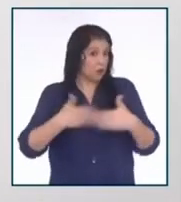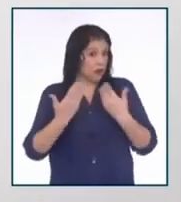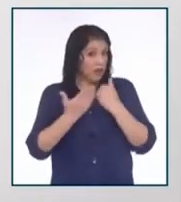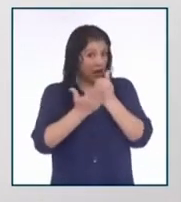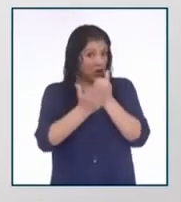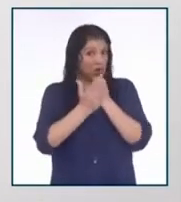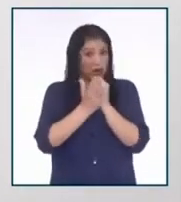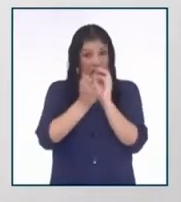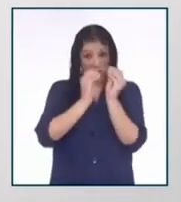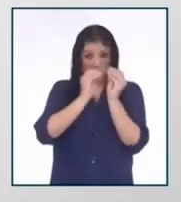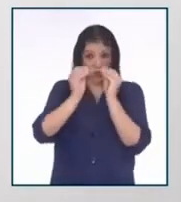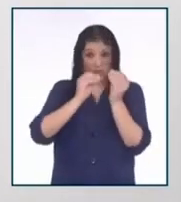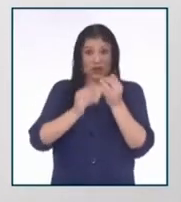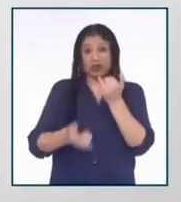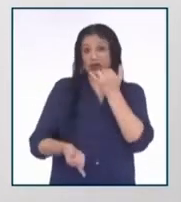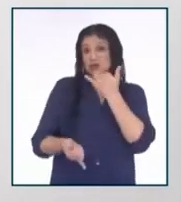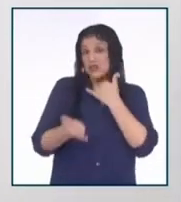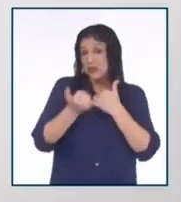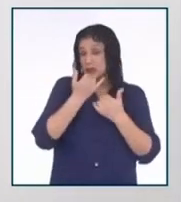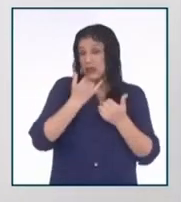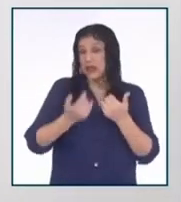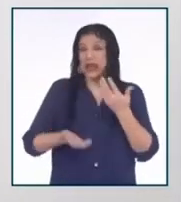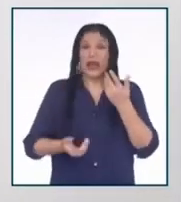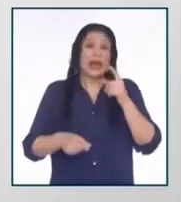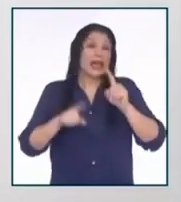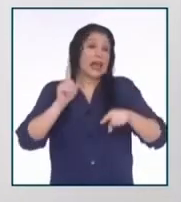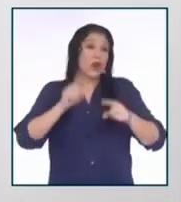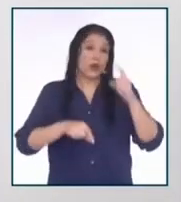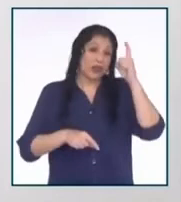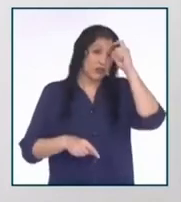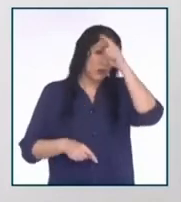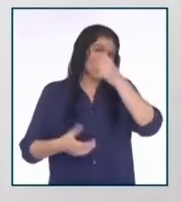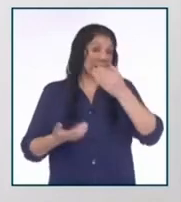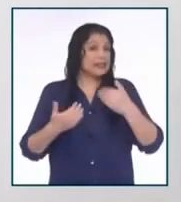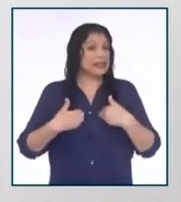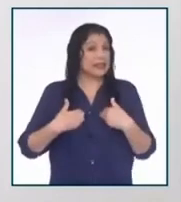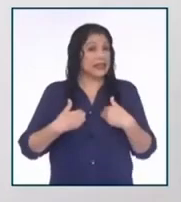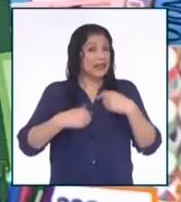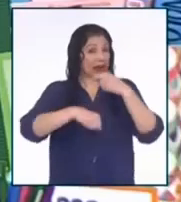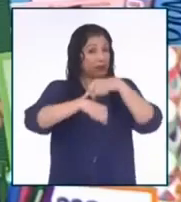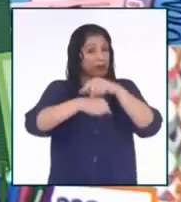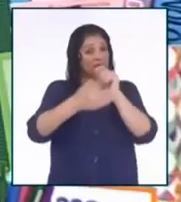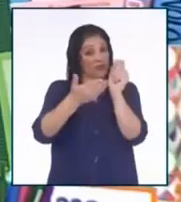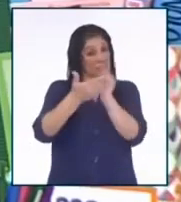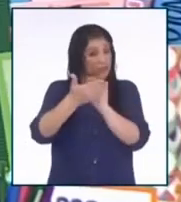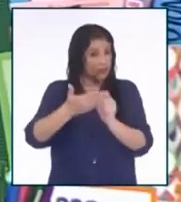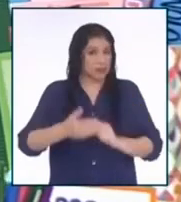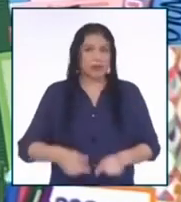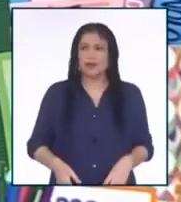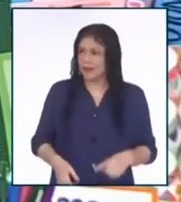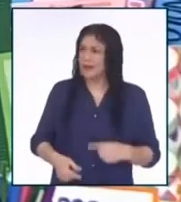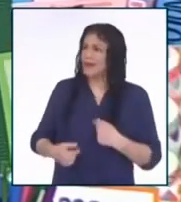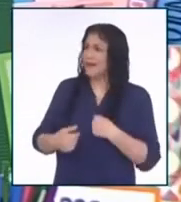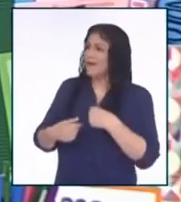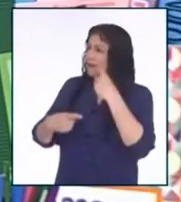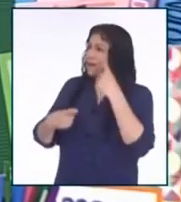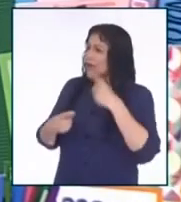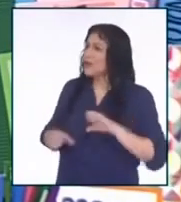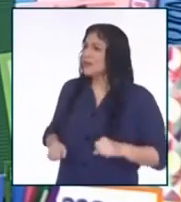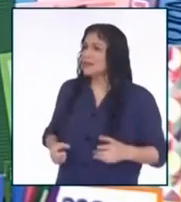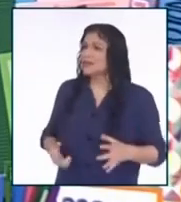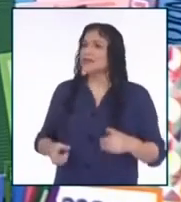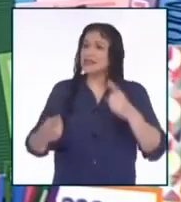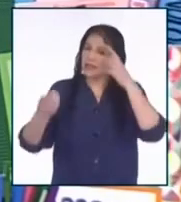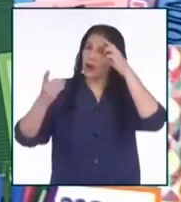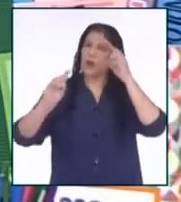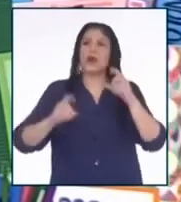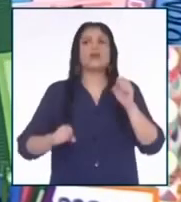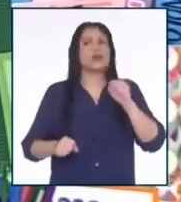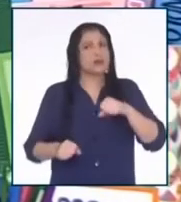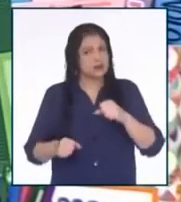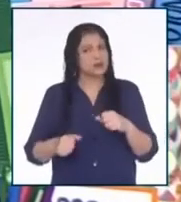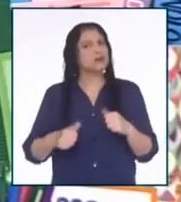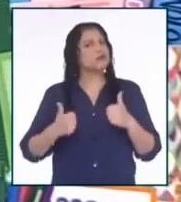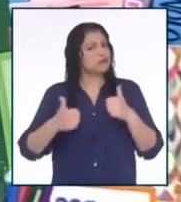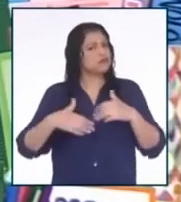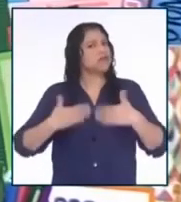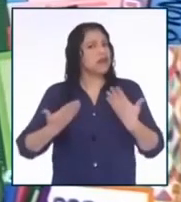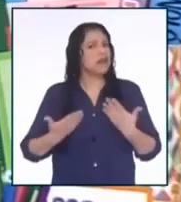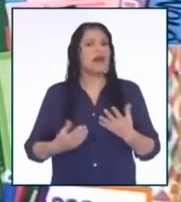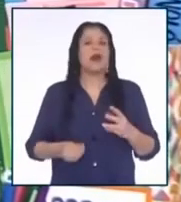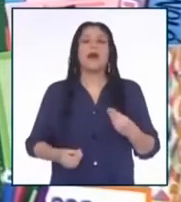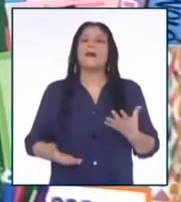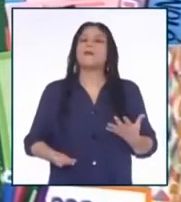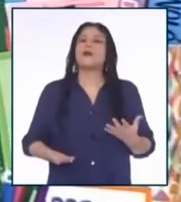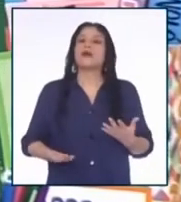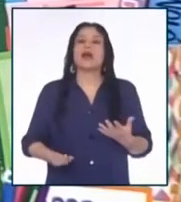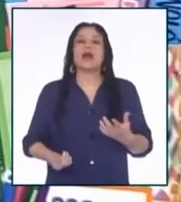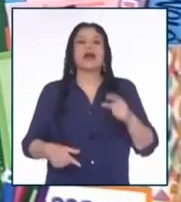a subsanar los errores y las dificultades para escribir un texto? Sí, profesora, estoy totalmente de acuerdo en que va a funcionar muy bien,